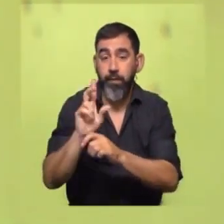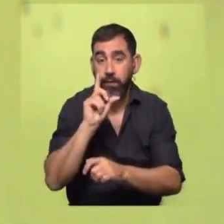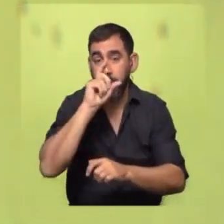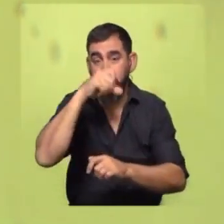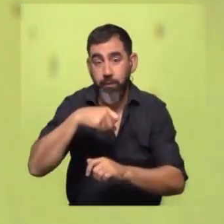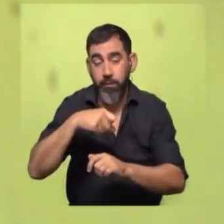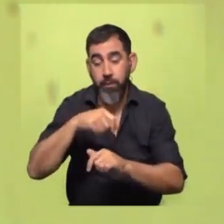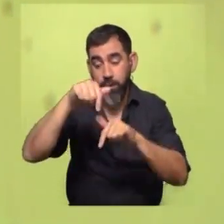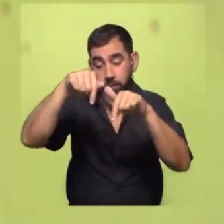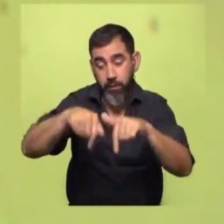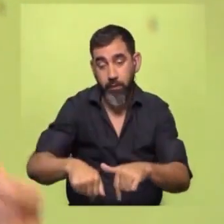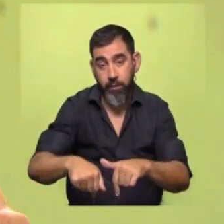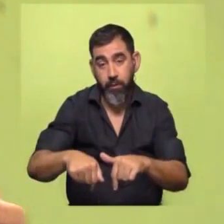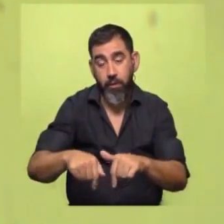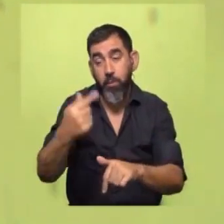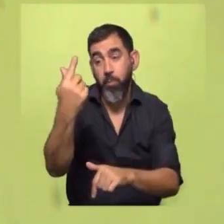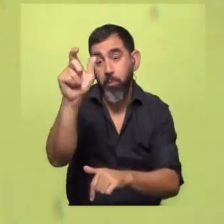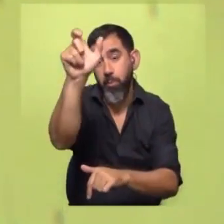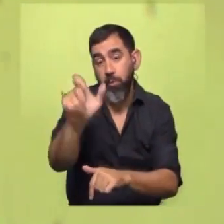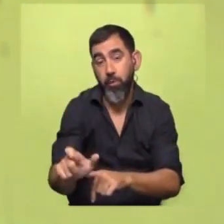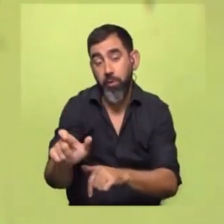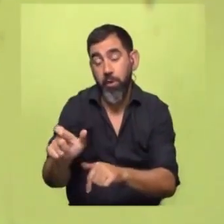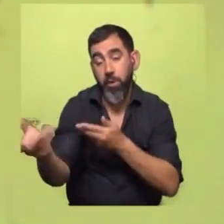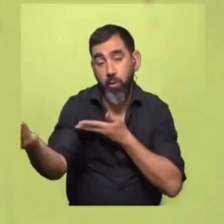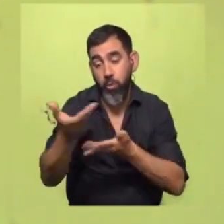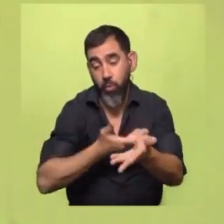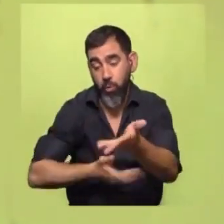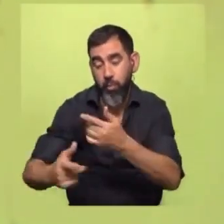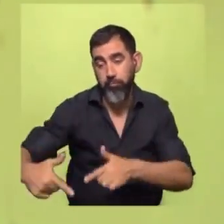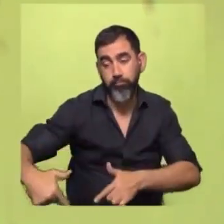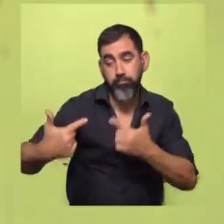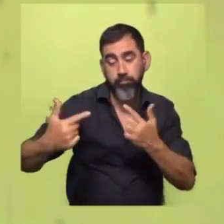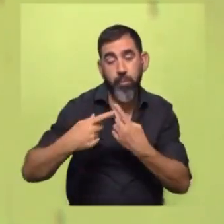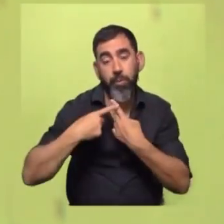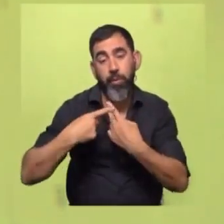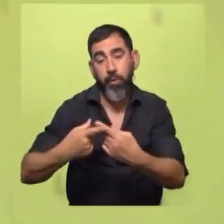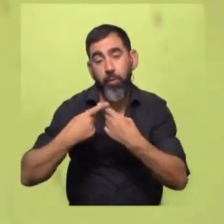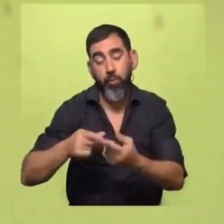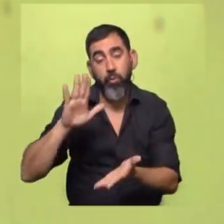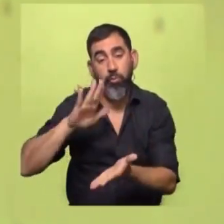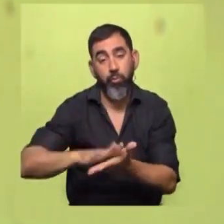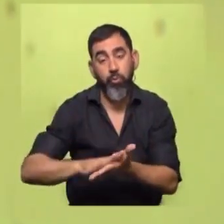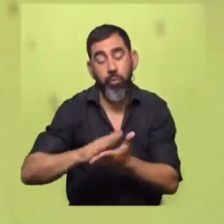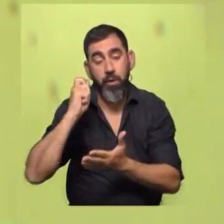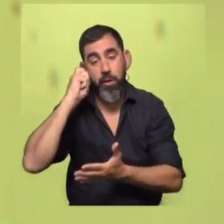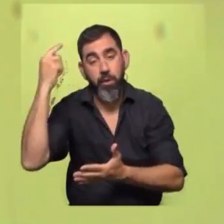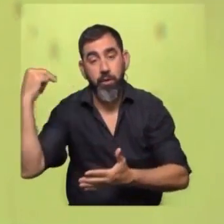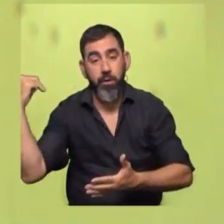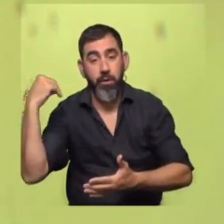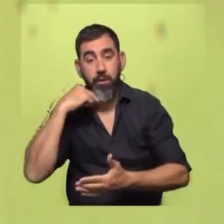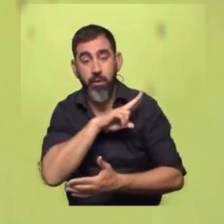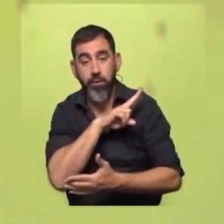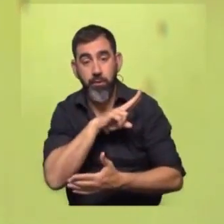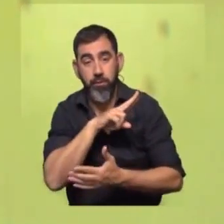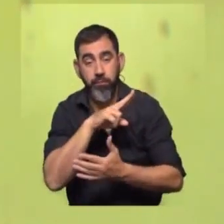convocar a estudios a una de las tantas personas que vinieron a compartir, a debatir y a discutir sobre inteligencia artificial.